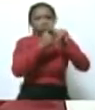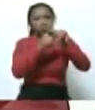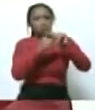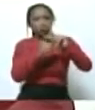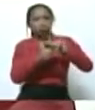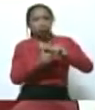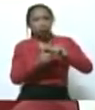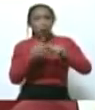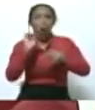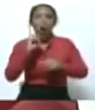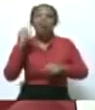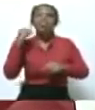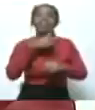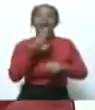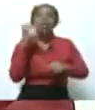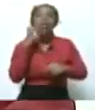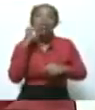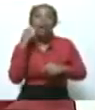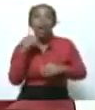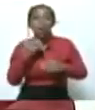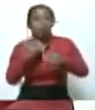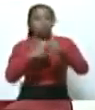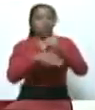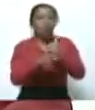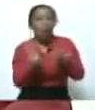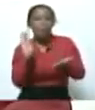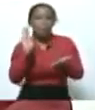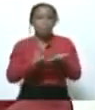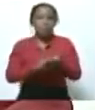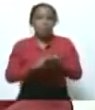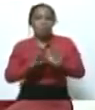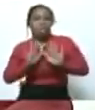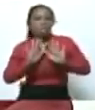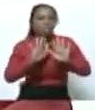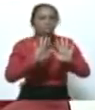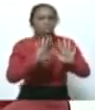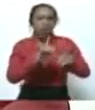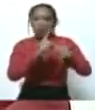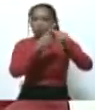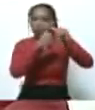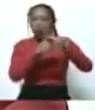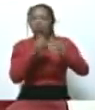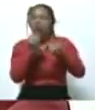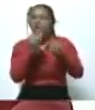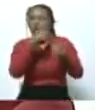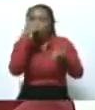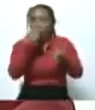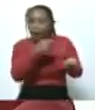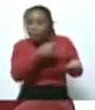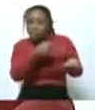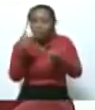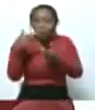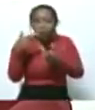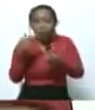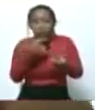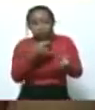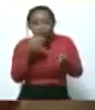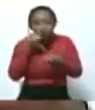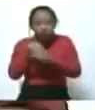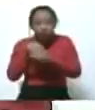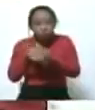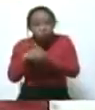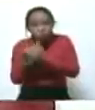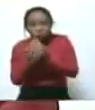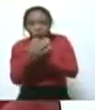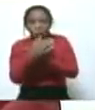¿O Duque iba a montarse ahí empujando? No, está calculando, era cuánta droga iban a pasar por aquí. O